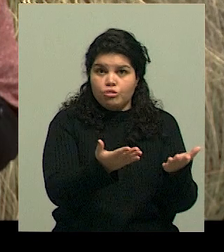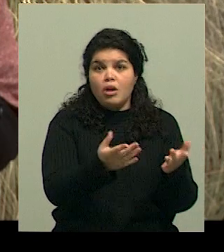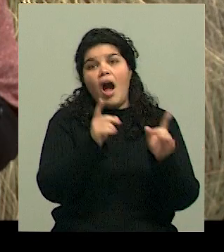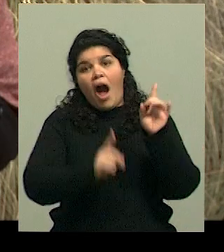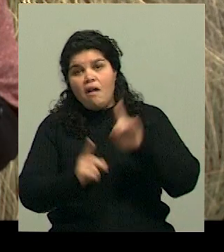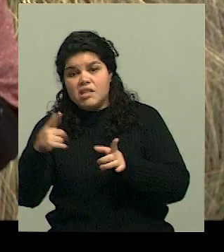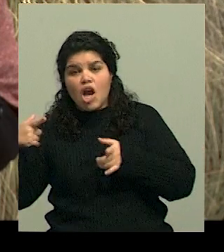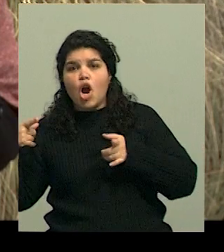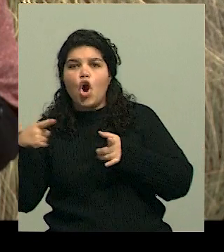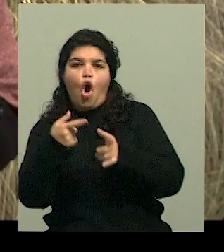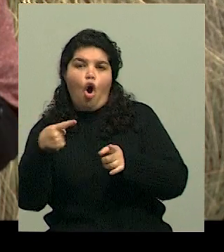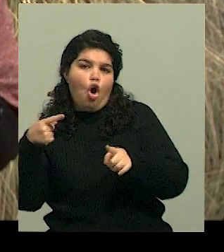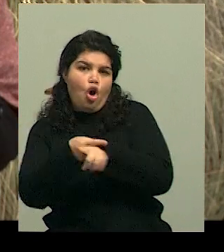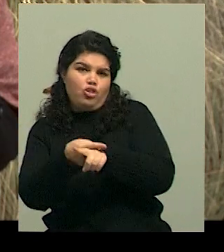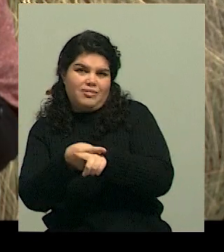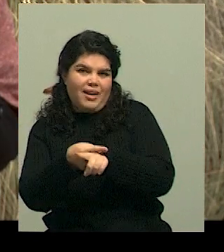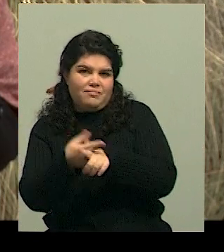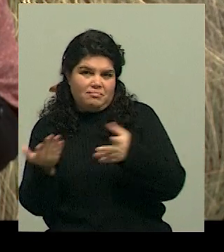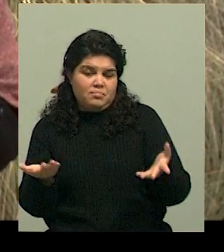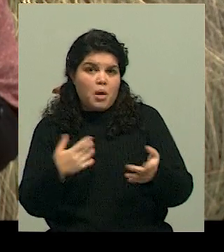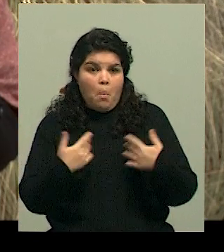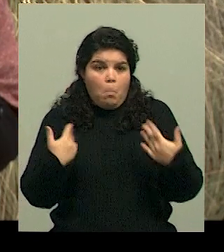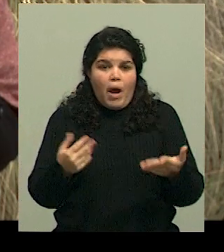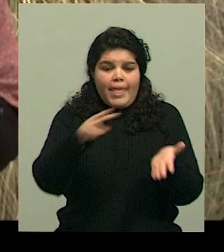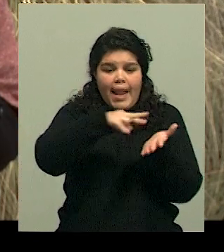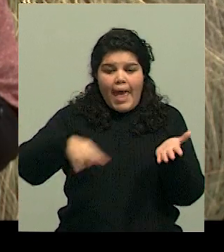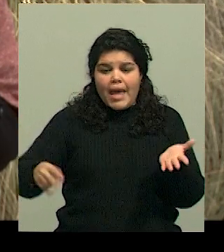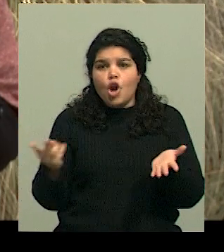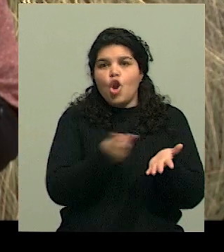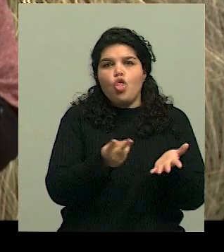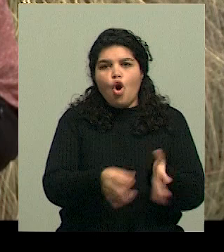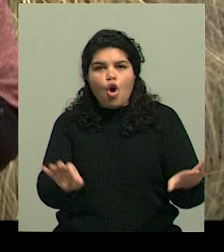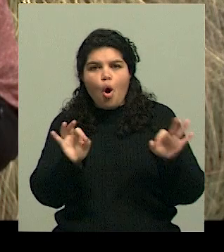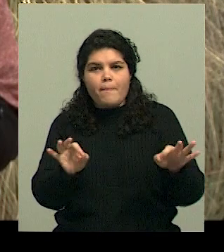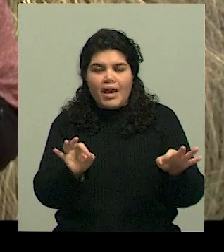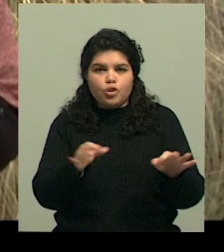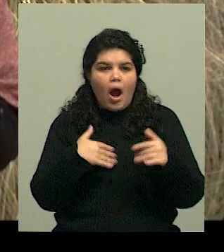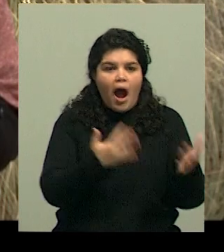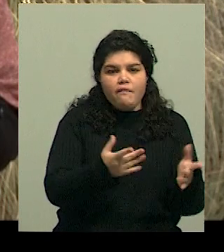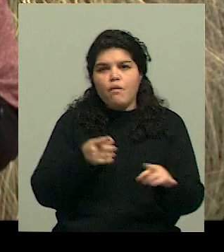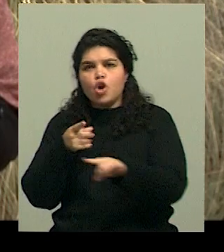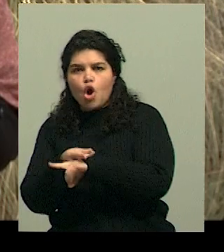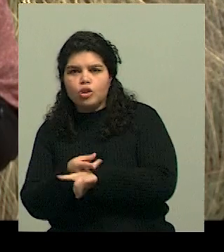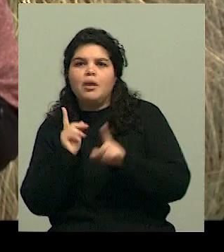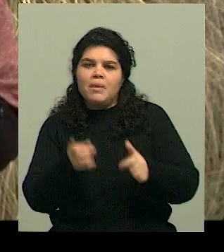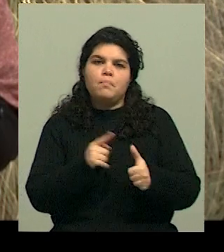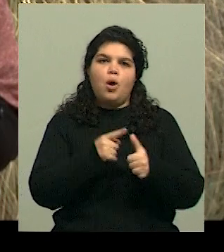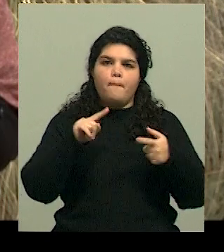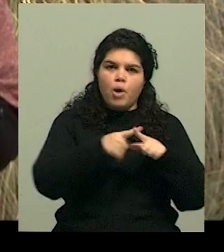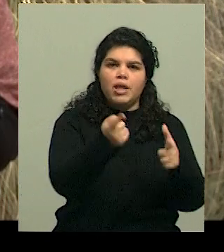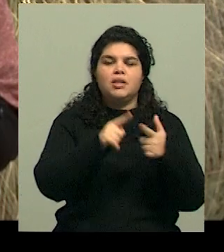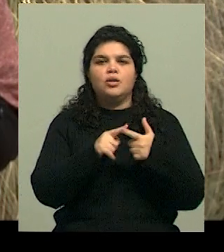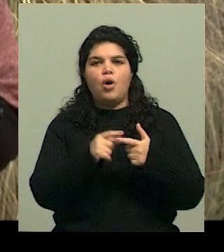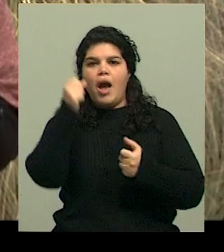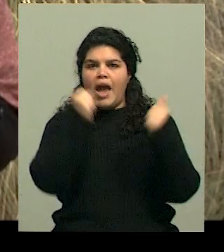contra de ese acontecimiento, y lo leen en su totalidad, desde todos los puntos de vista, desde lo político, desde lo económico, desde